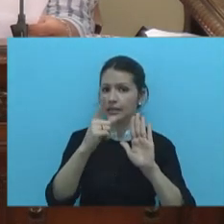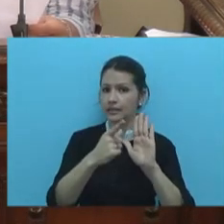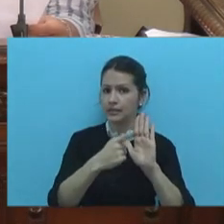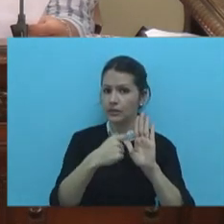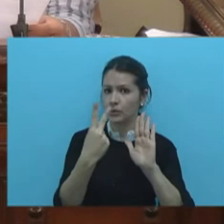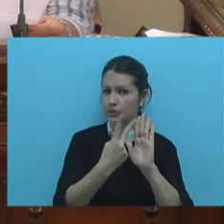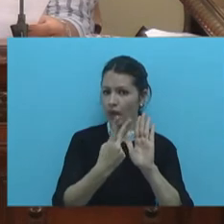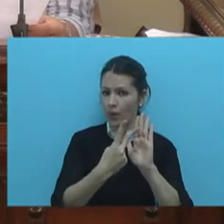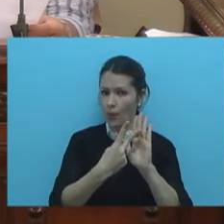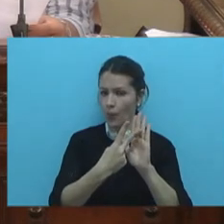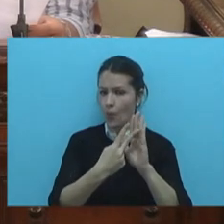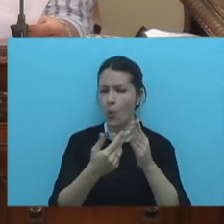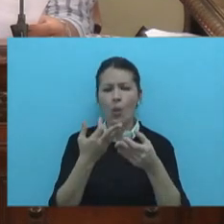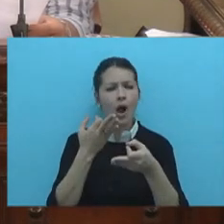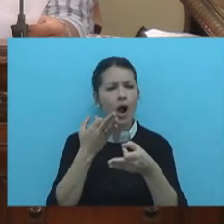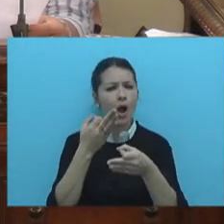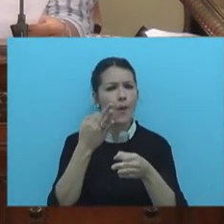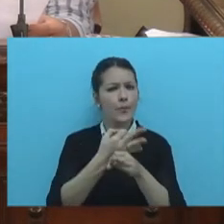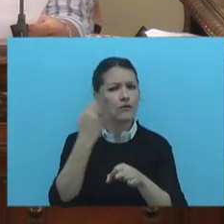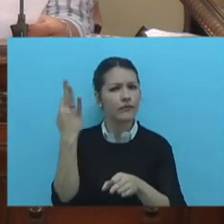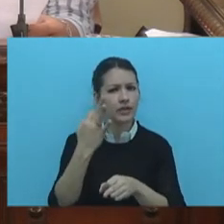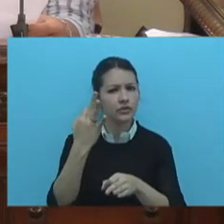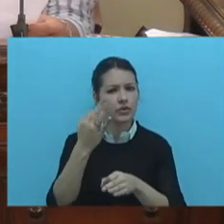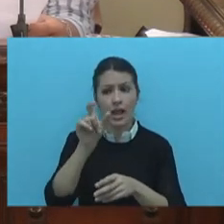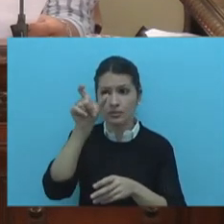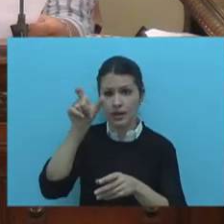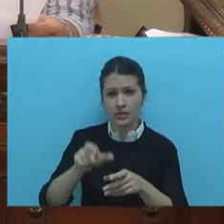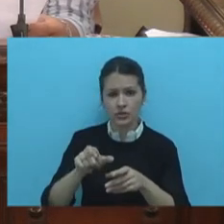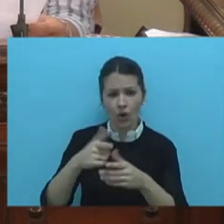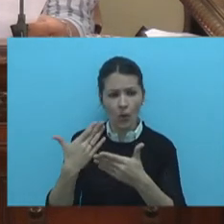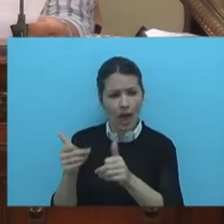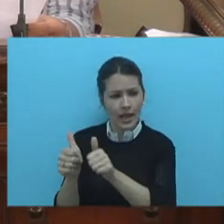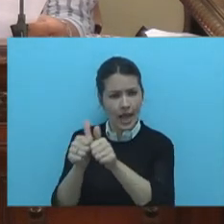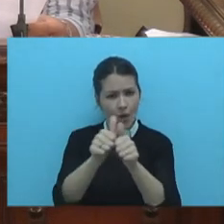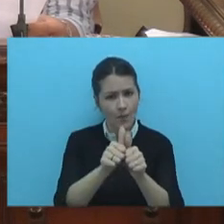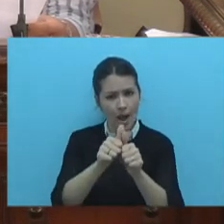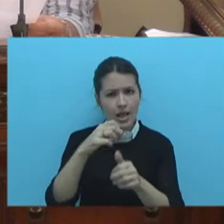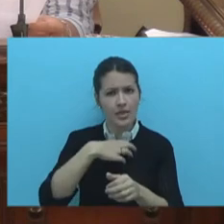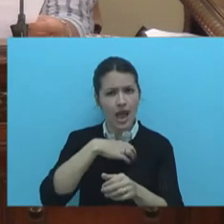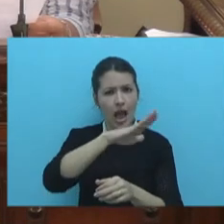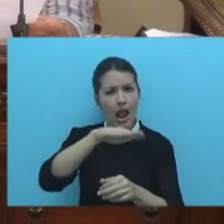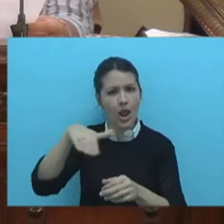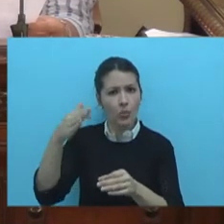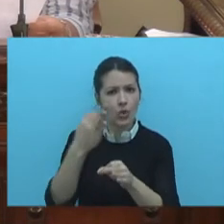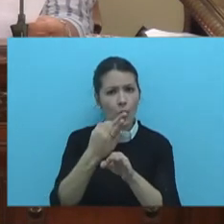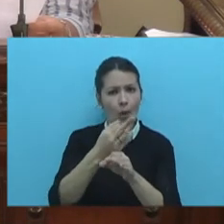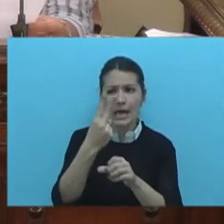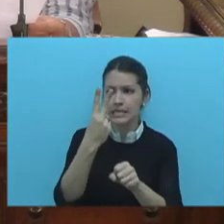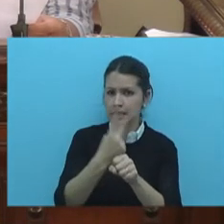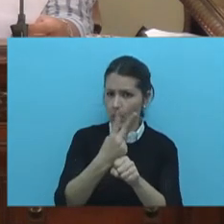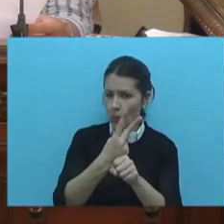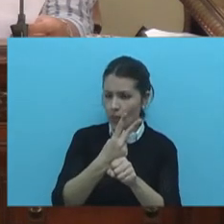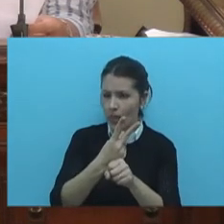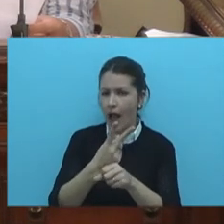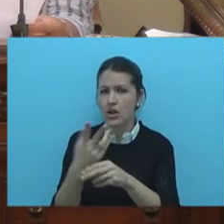como práctica profesionalizante el acompañamiento a los alumnos de escuelas secundarias de la provincia como asistentes